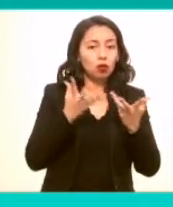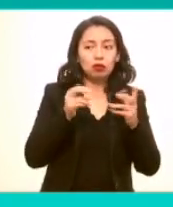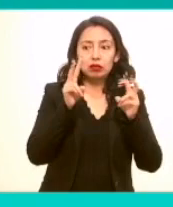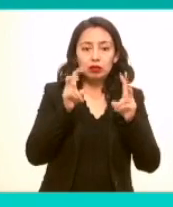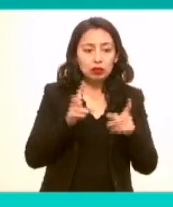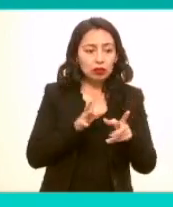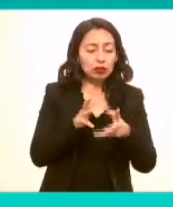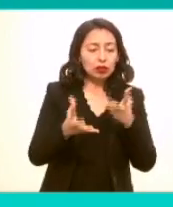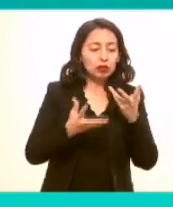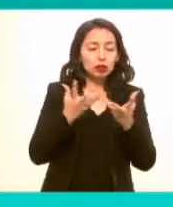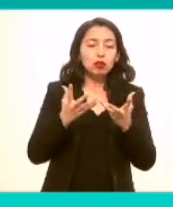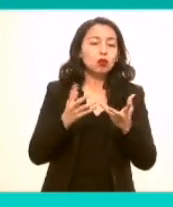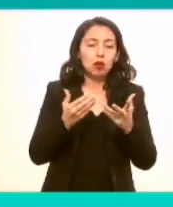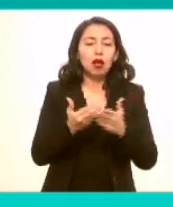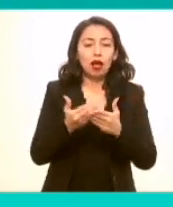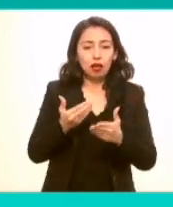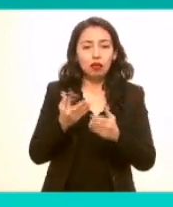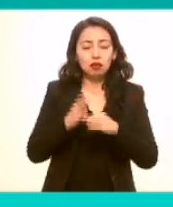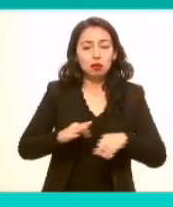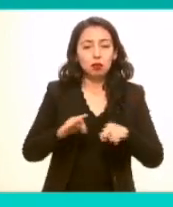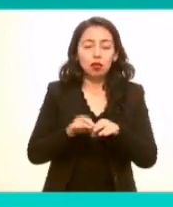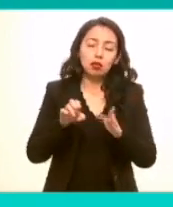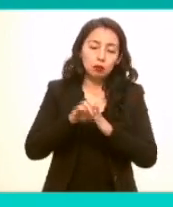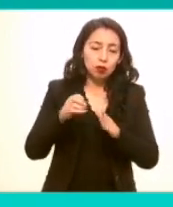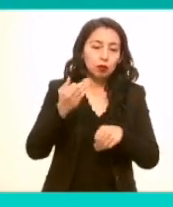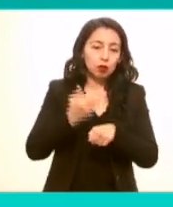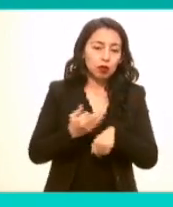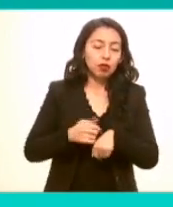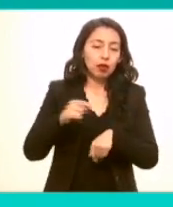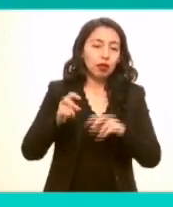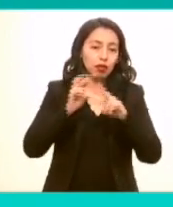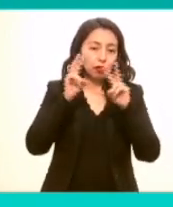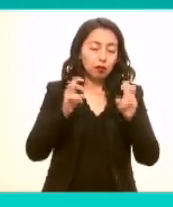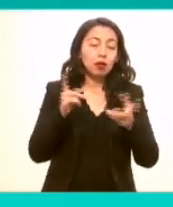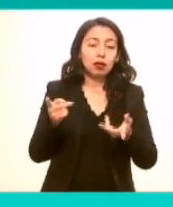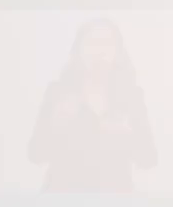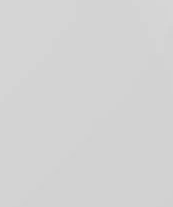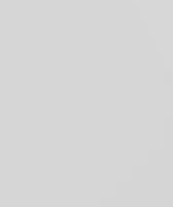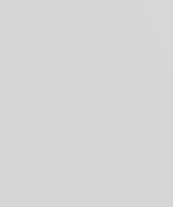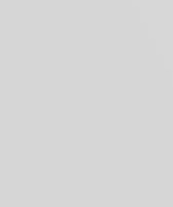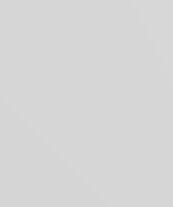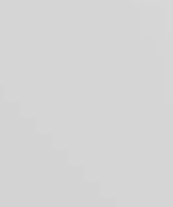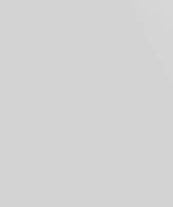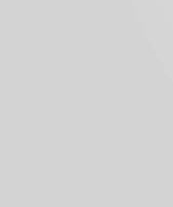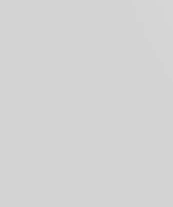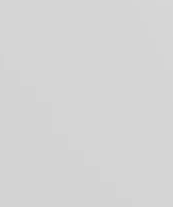temas que como este pueden poner en riesgo la privacidad de las